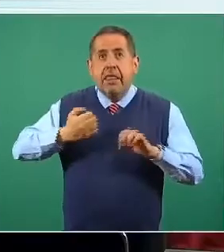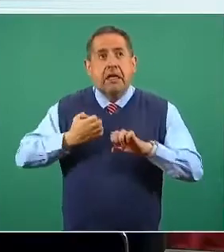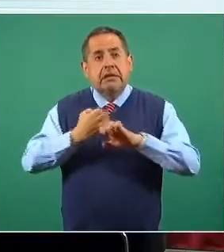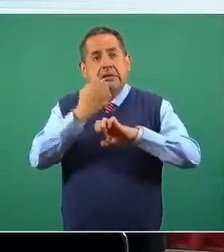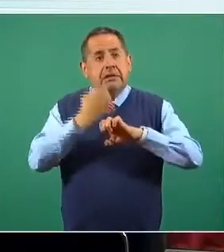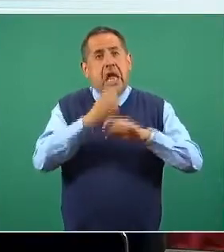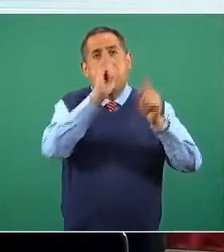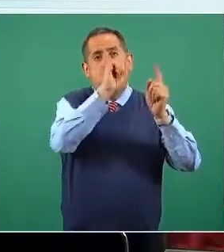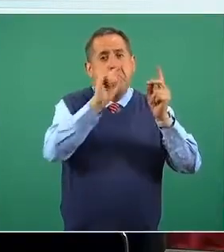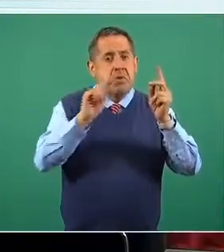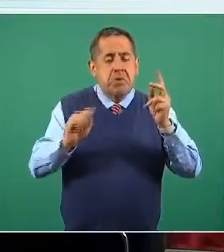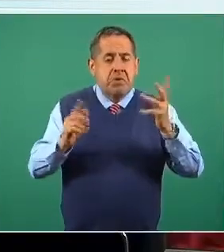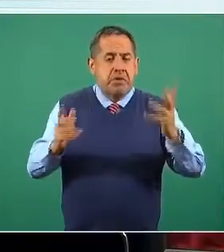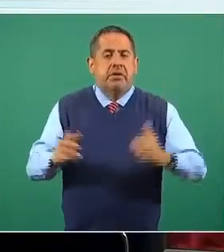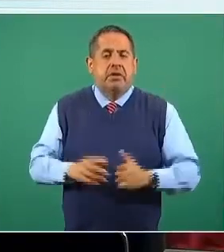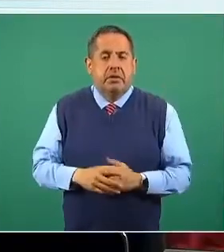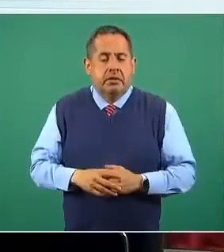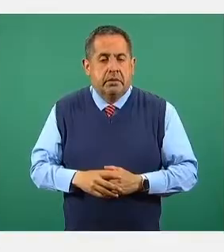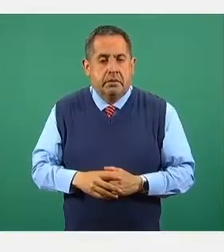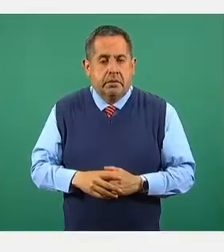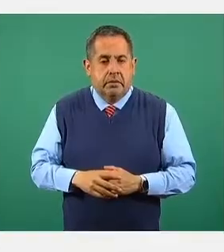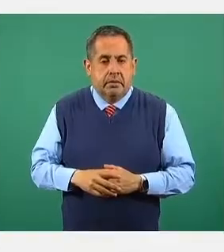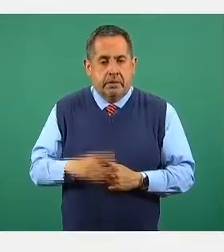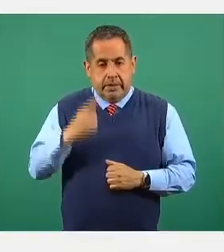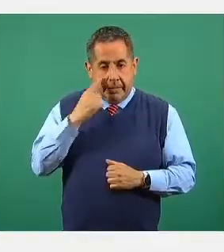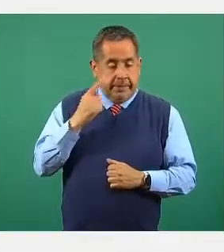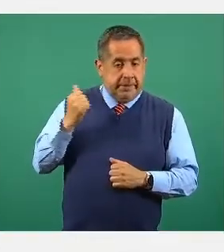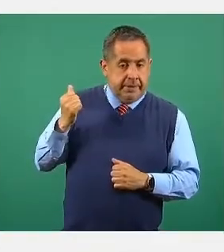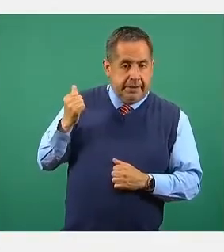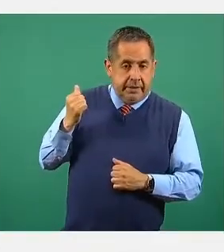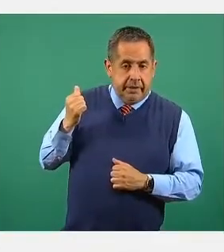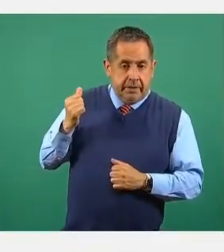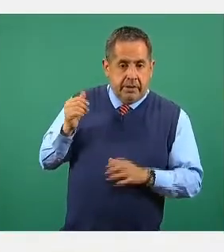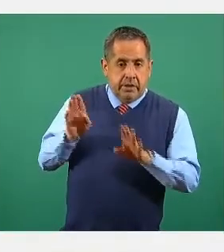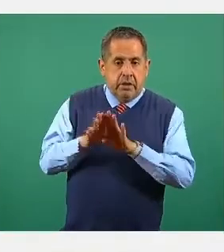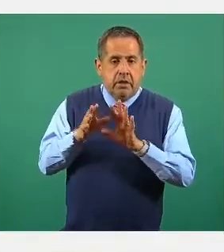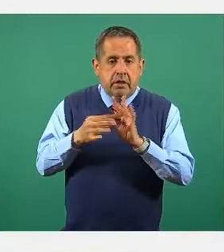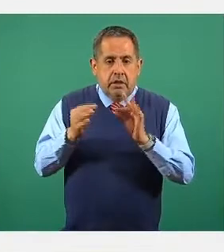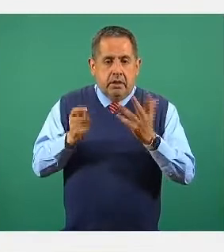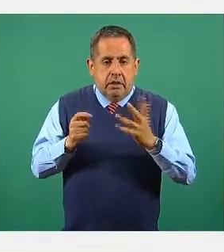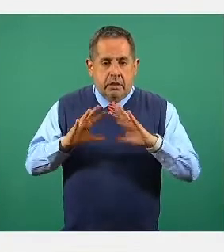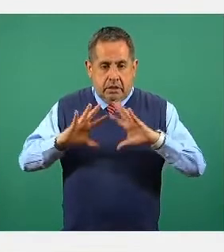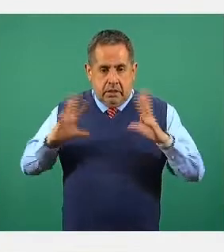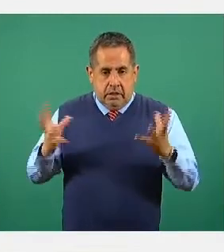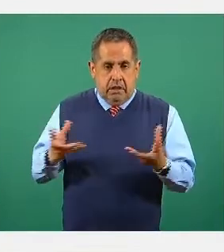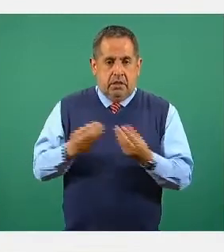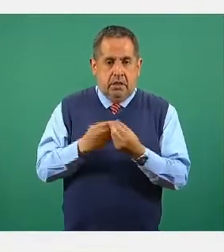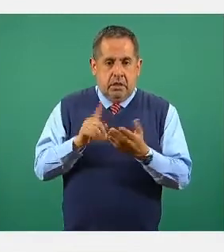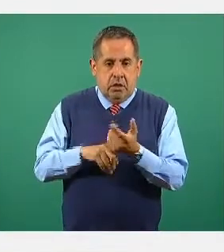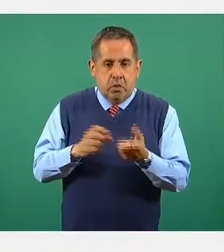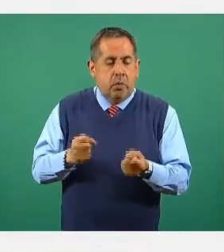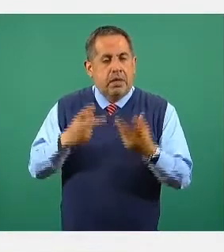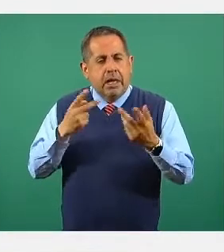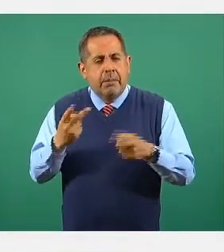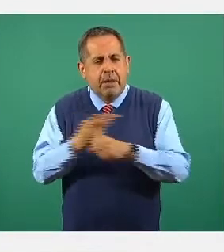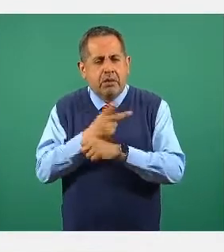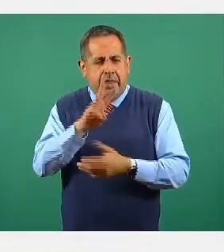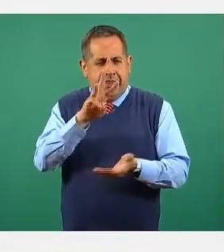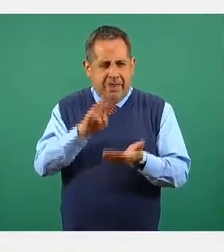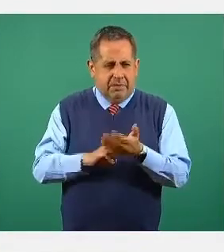las entidades federativas. Cuando tomamos el número total de ESAVIS que se han presentado, es decir,